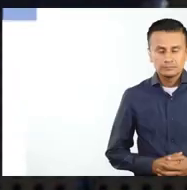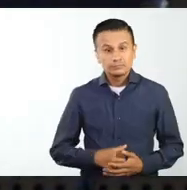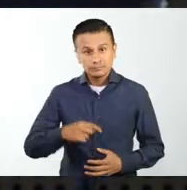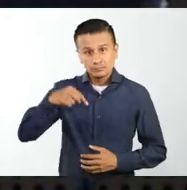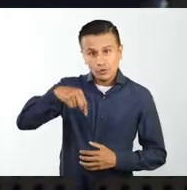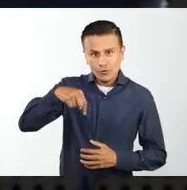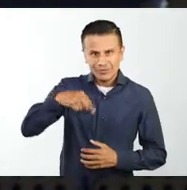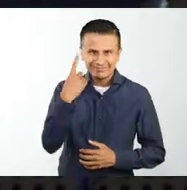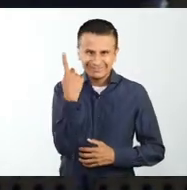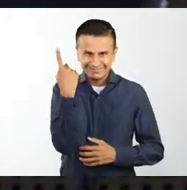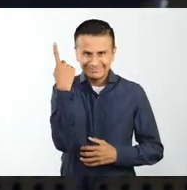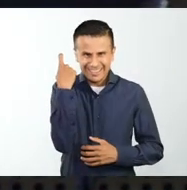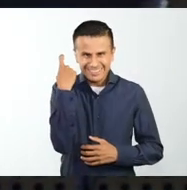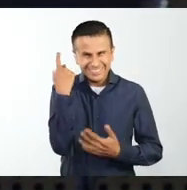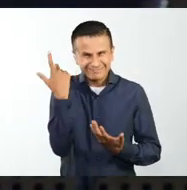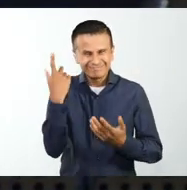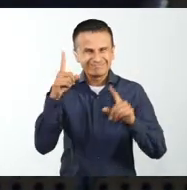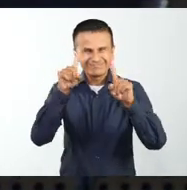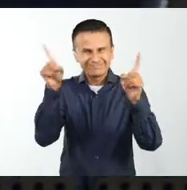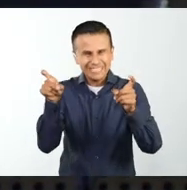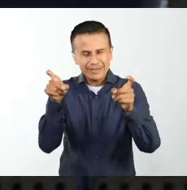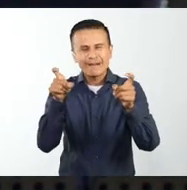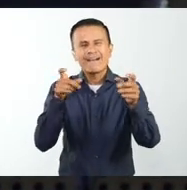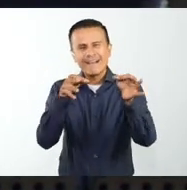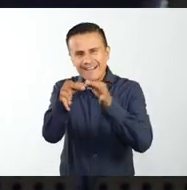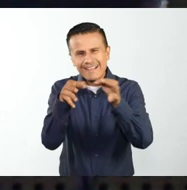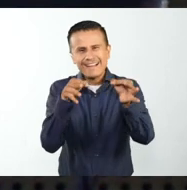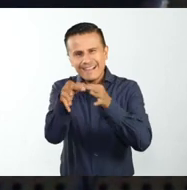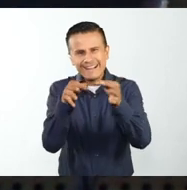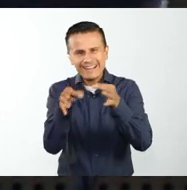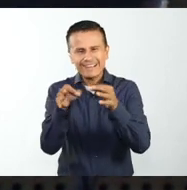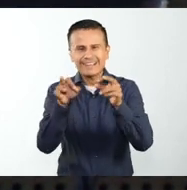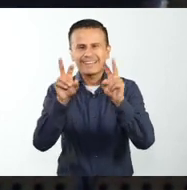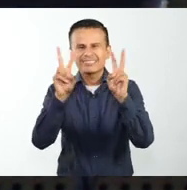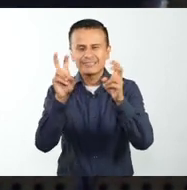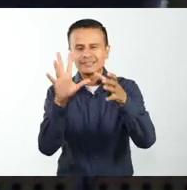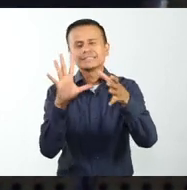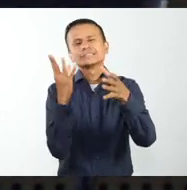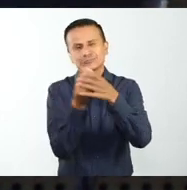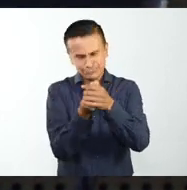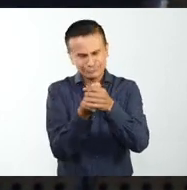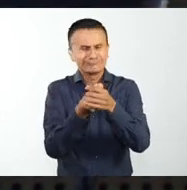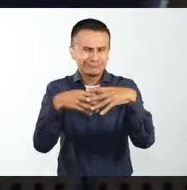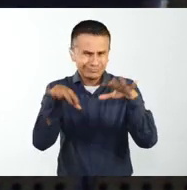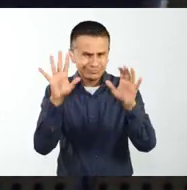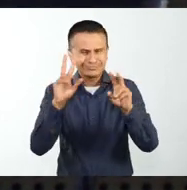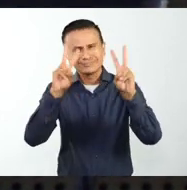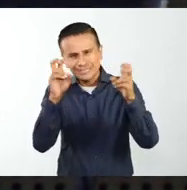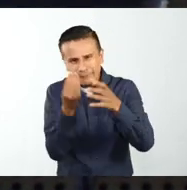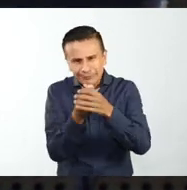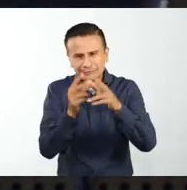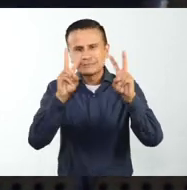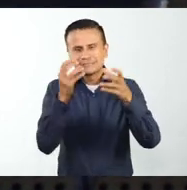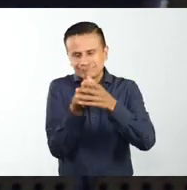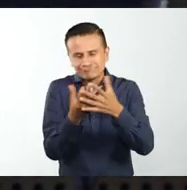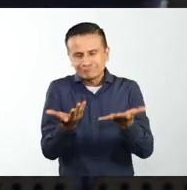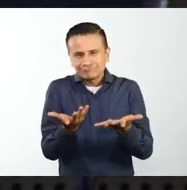Today and yesterday, we have been talking a lot about